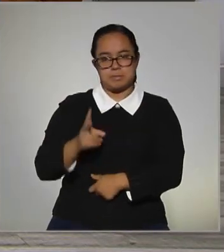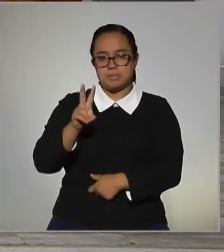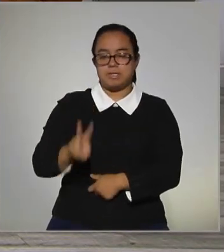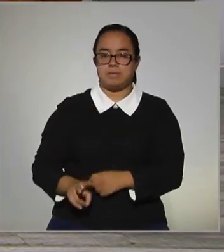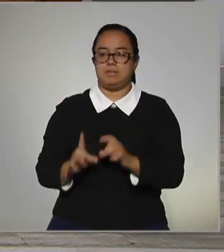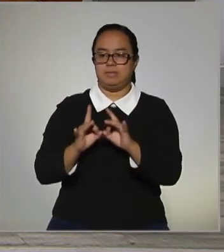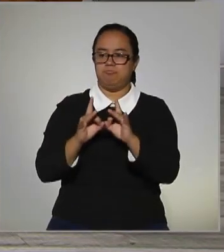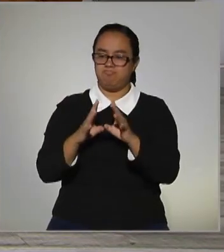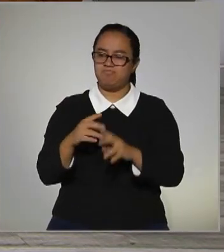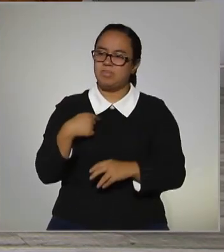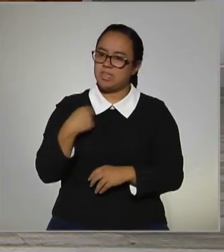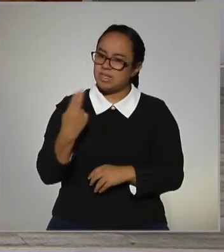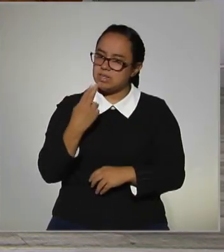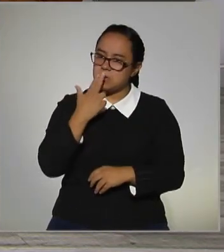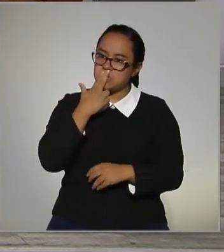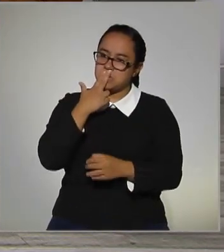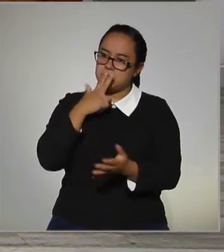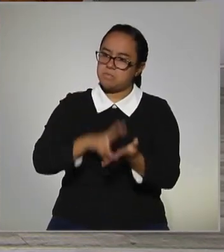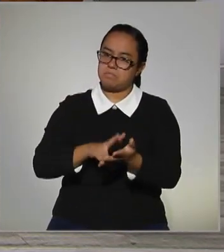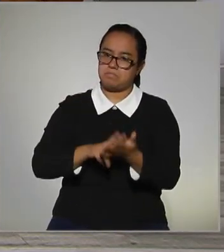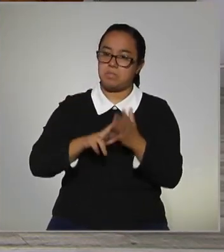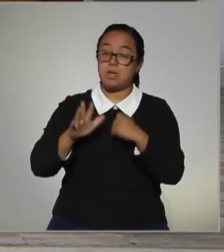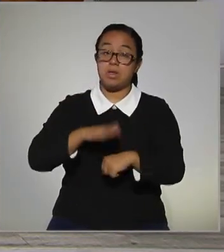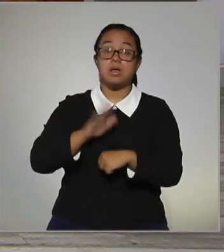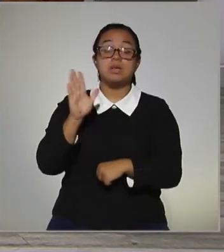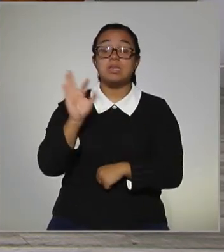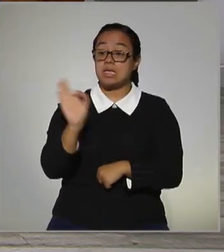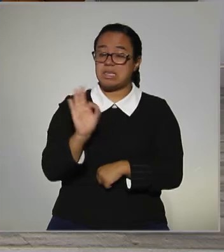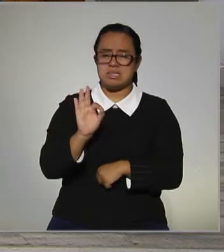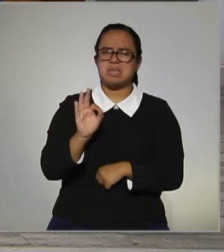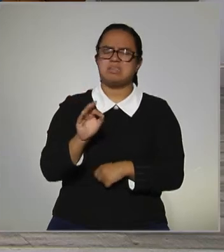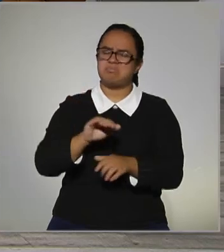cosas que sí valen la pena y las que no, dejarlas a un lado. Y